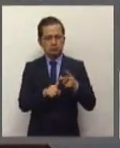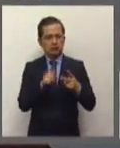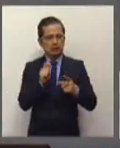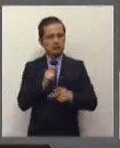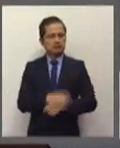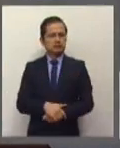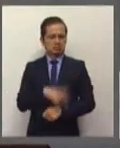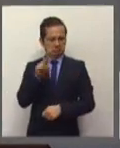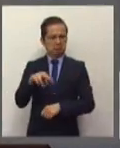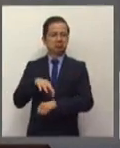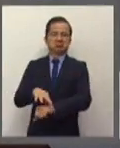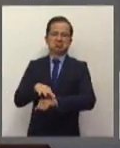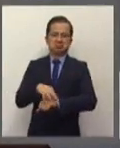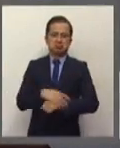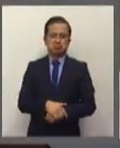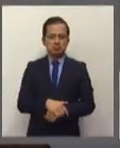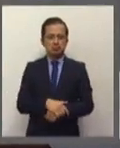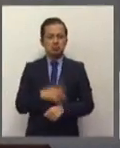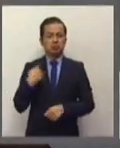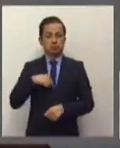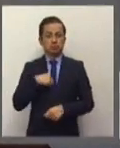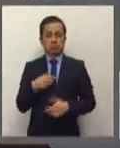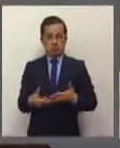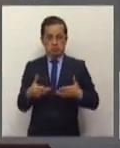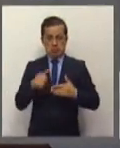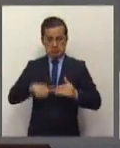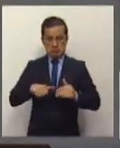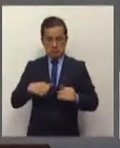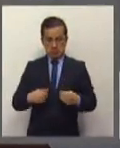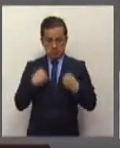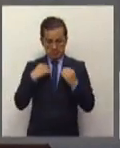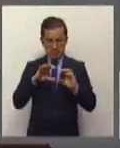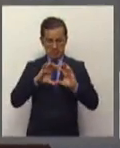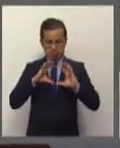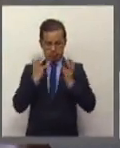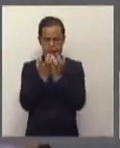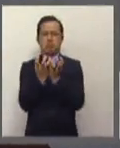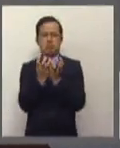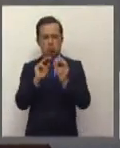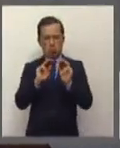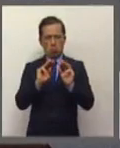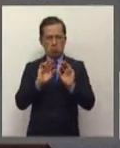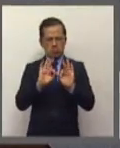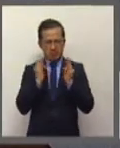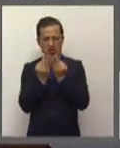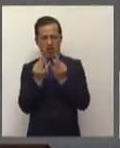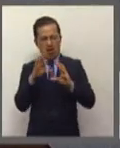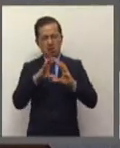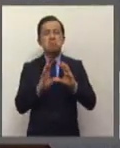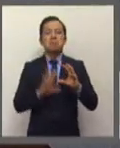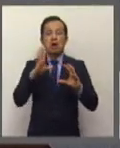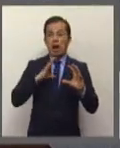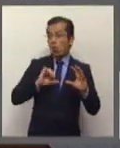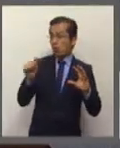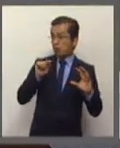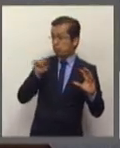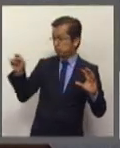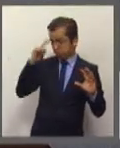realidad. Vivimos en la tierra como si tuviéramos otra a la que ir. El Grupo Parlamentario de